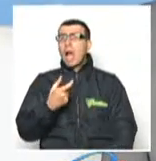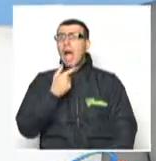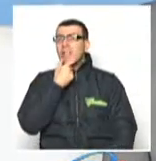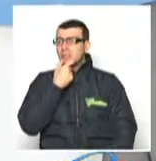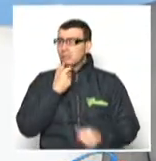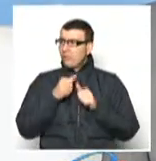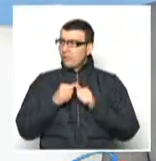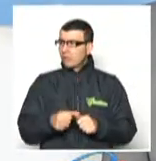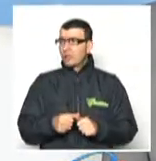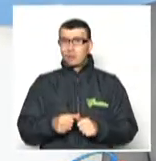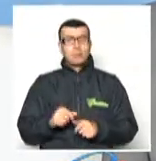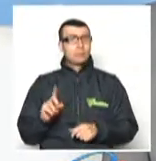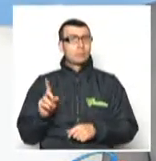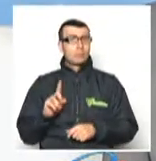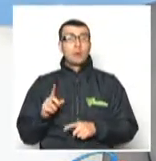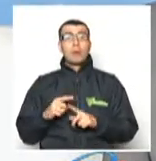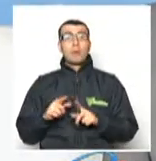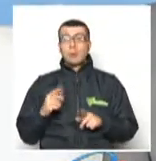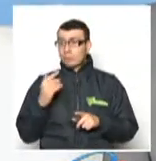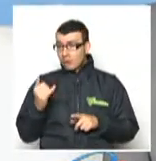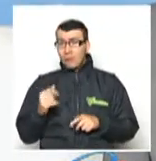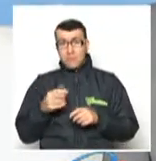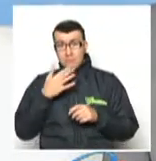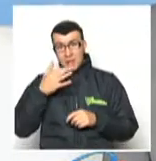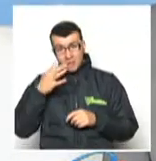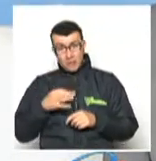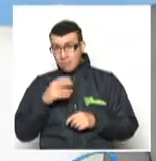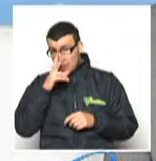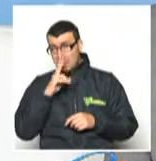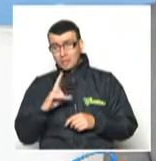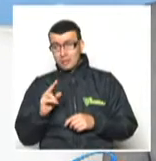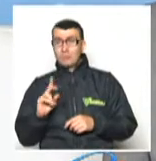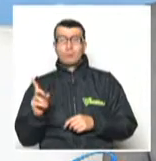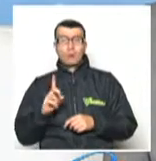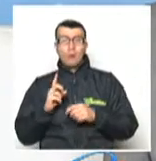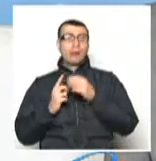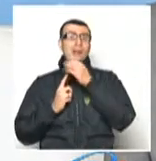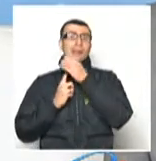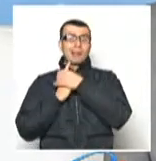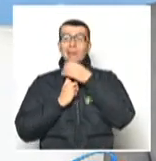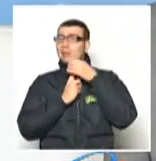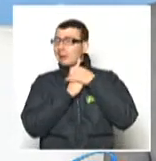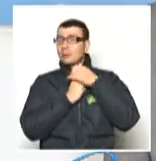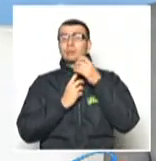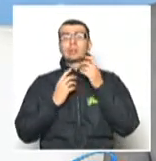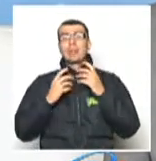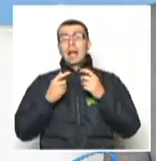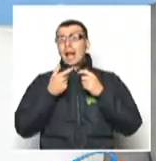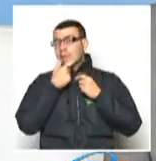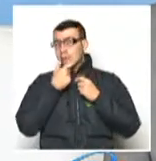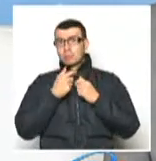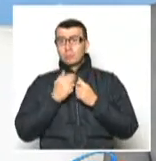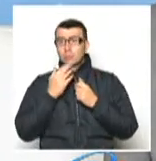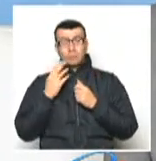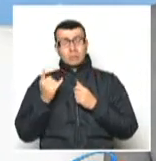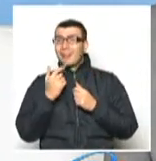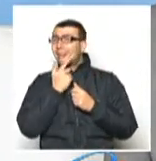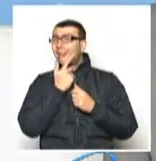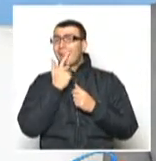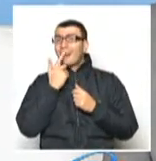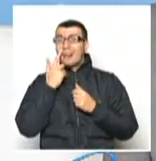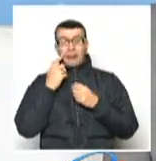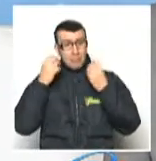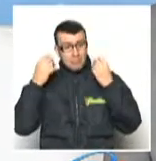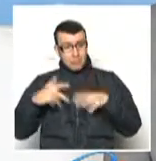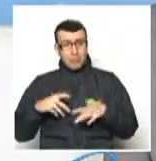fija. Pues es que en realidad ustedes ven que no es una caja, sino una prótesis, porque cuando uno pierde los dientes, no solo pierde los dientes, sino que pierde los